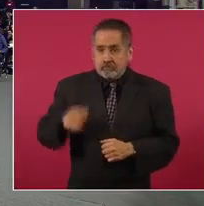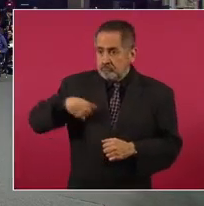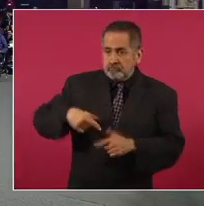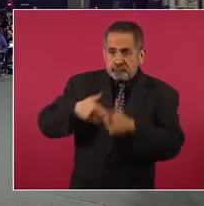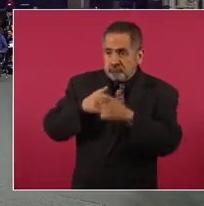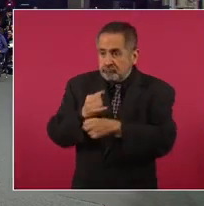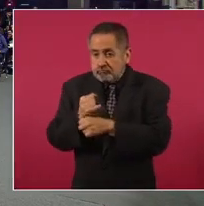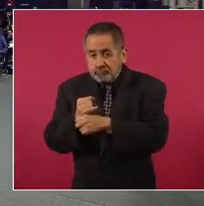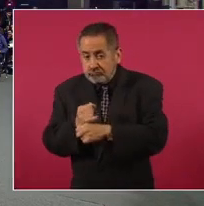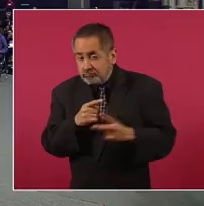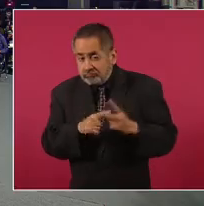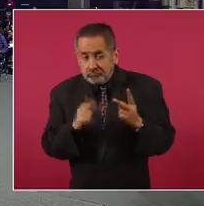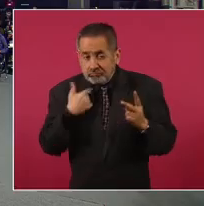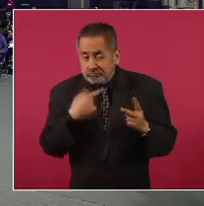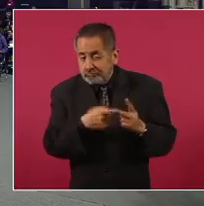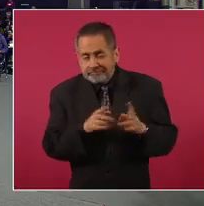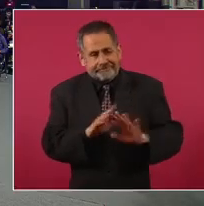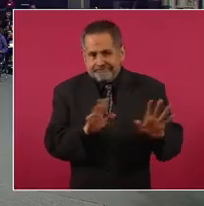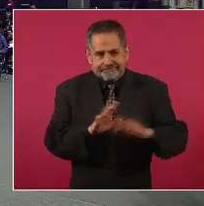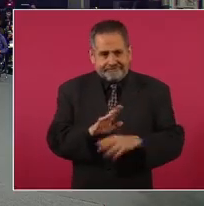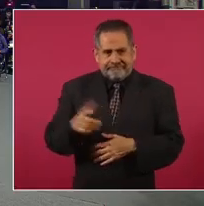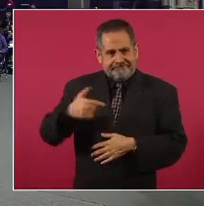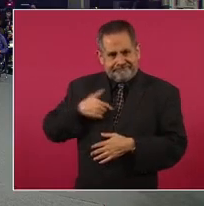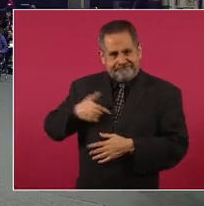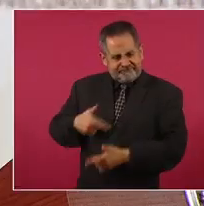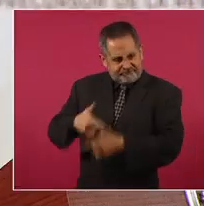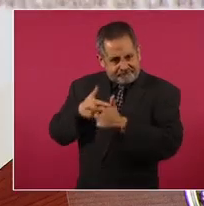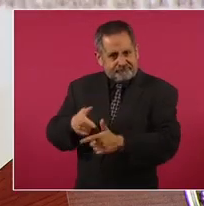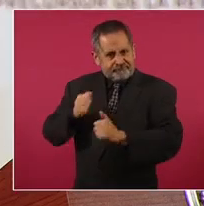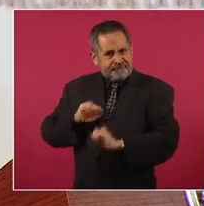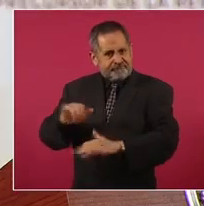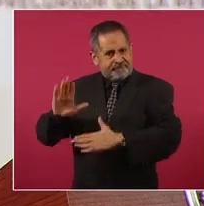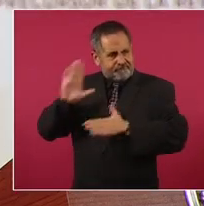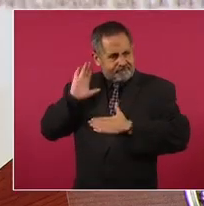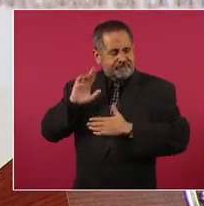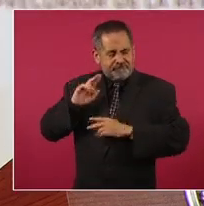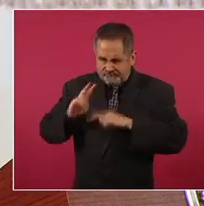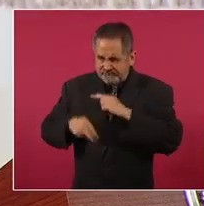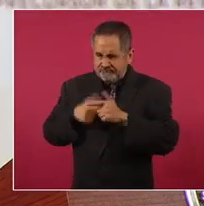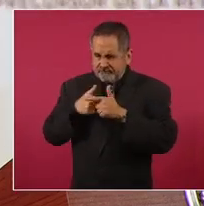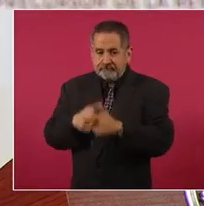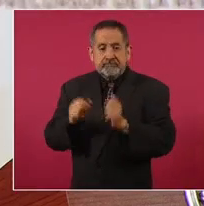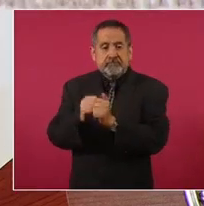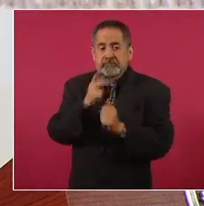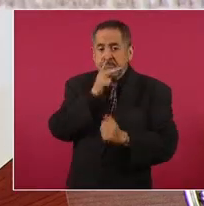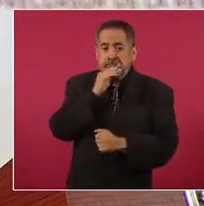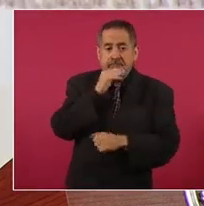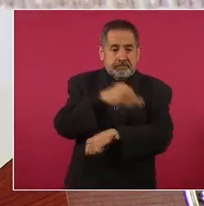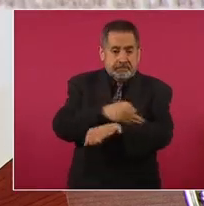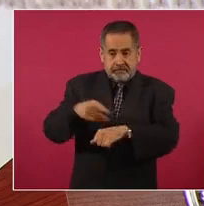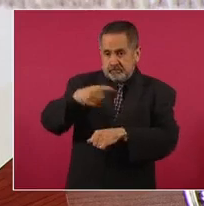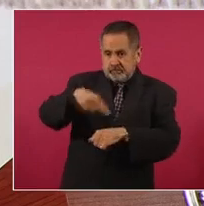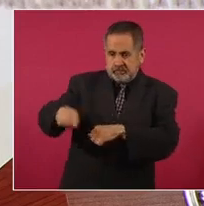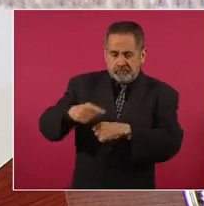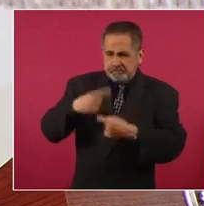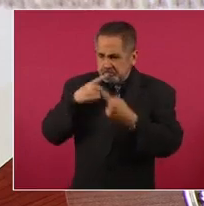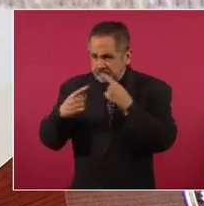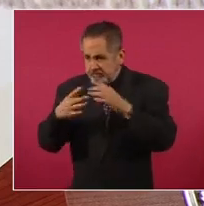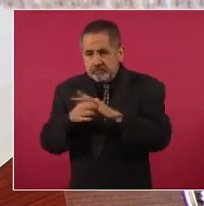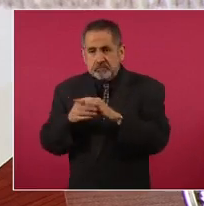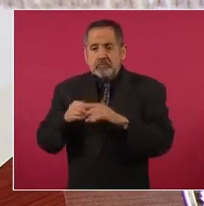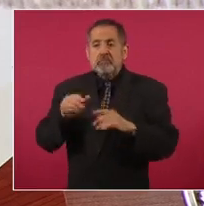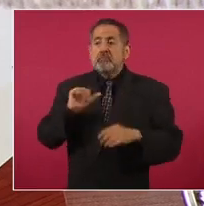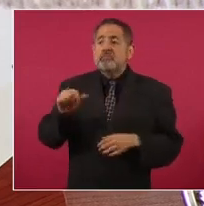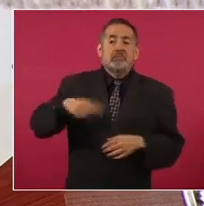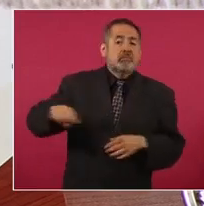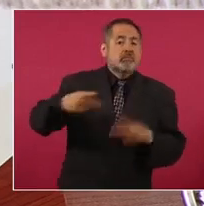que estamos. Pues nosotros tenemos un compromiso con los padres, con los